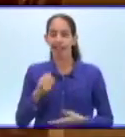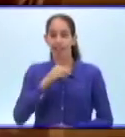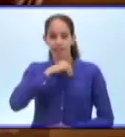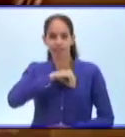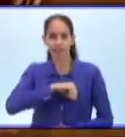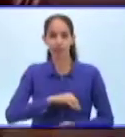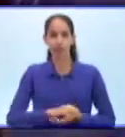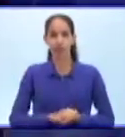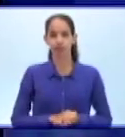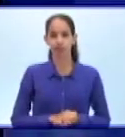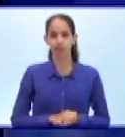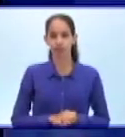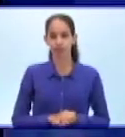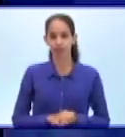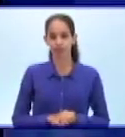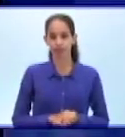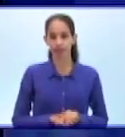suspirar.